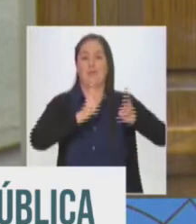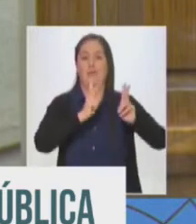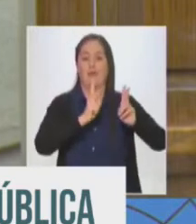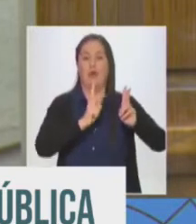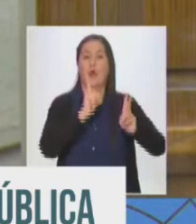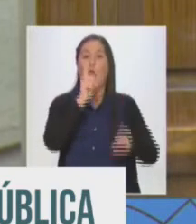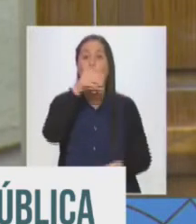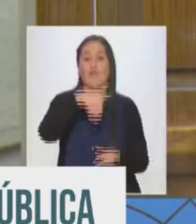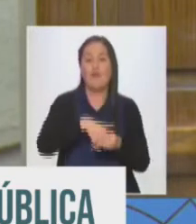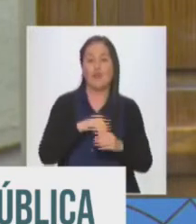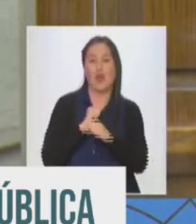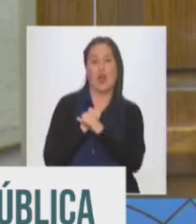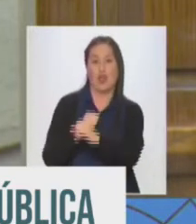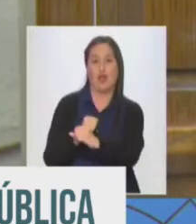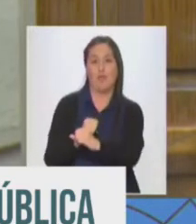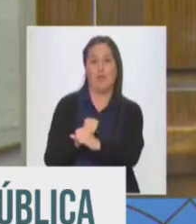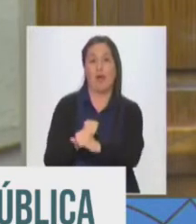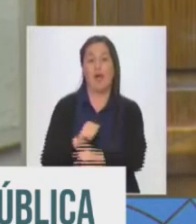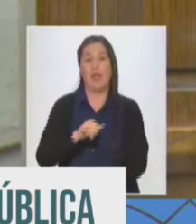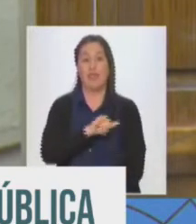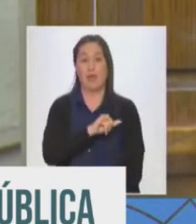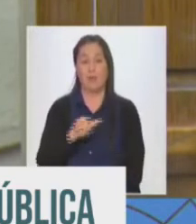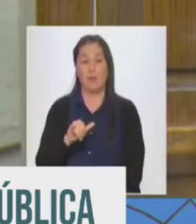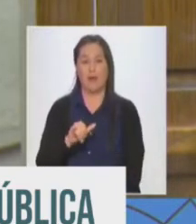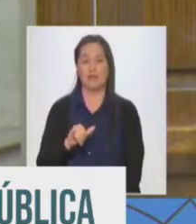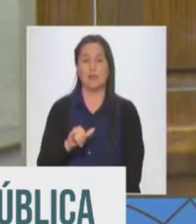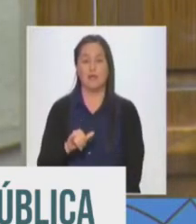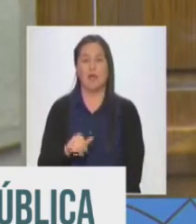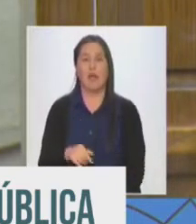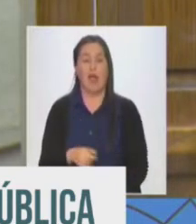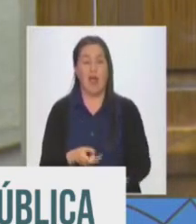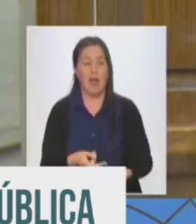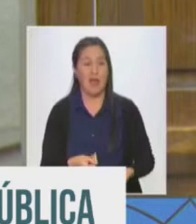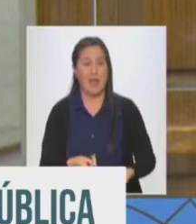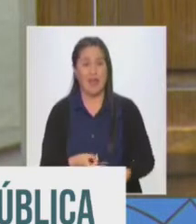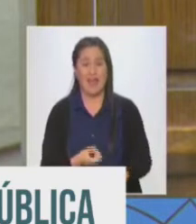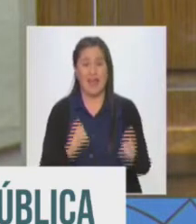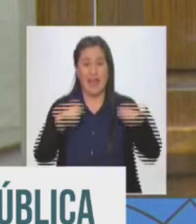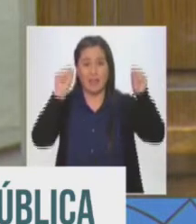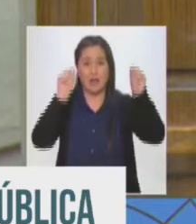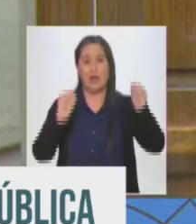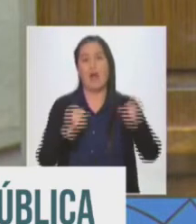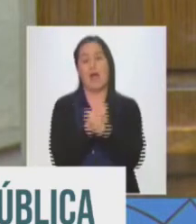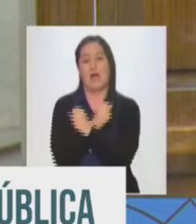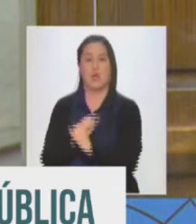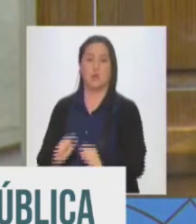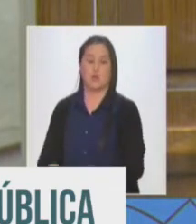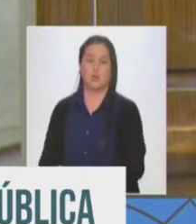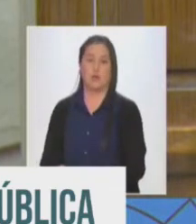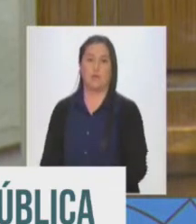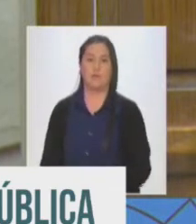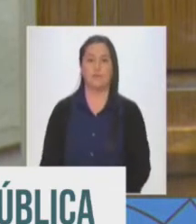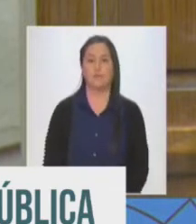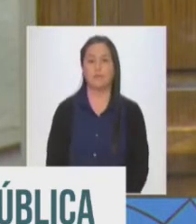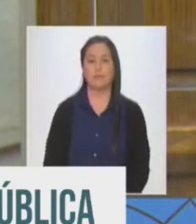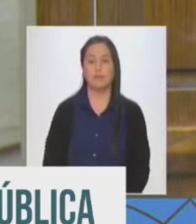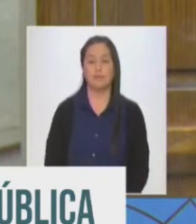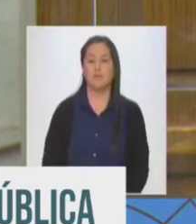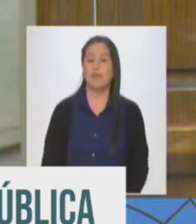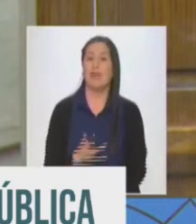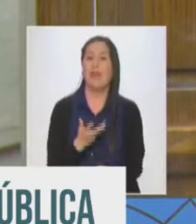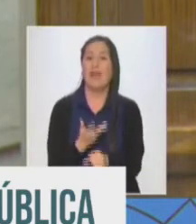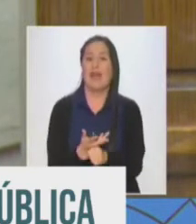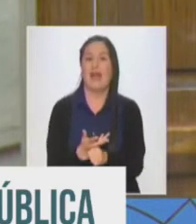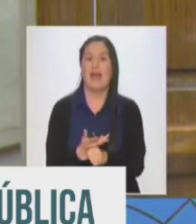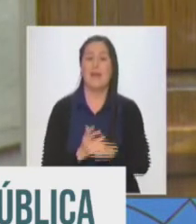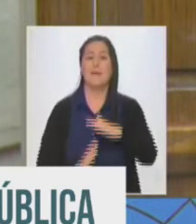presidencial, quien presentó su renuncia un mes después. Esta aprobación se dio pese a que se encuentran pendiente la